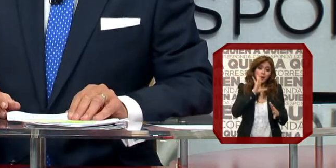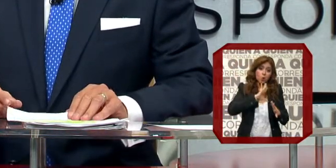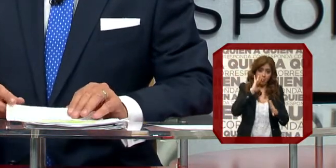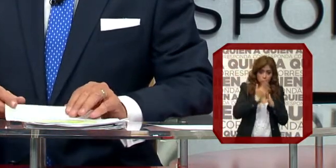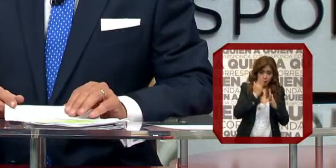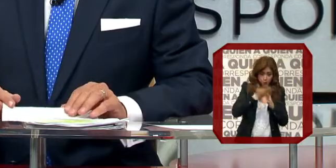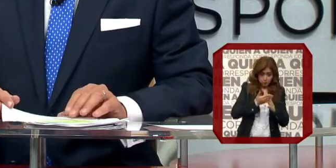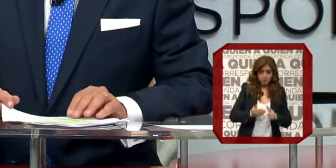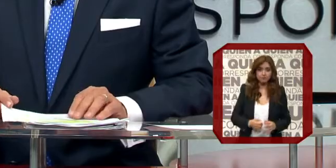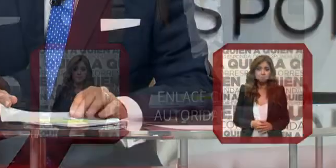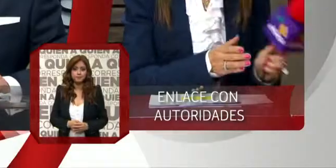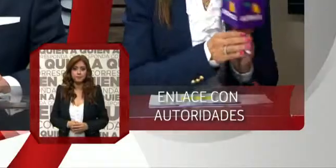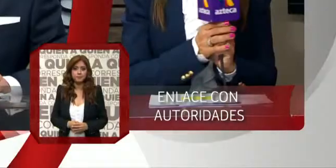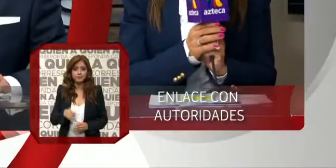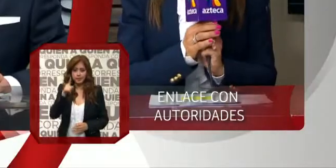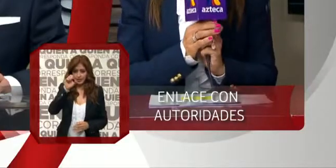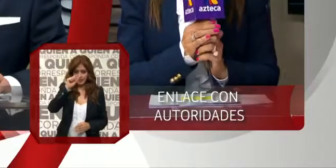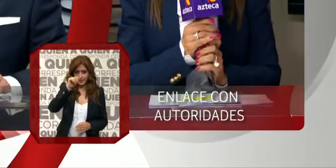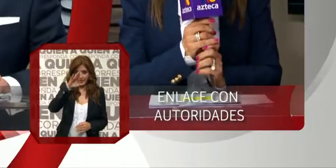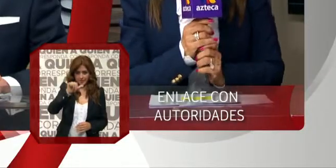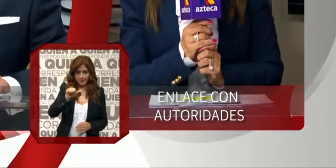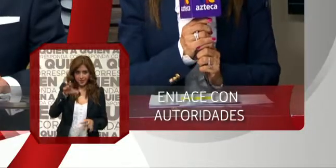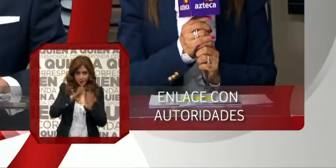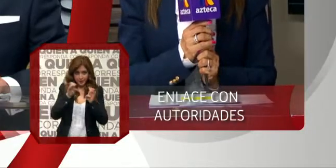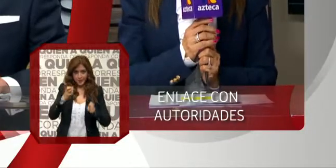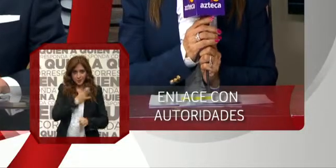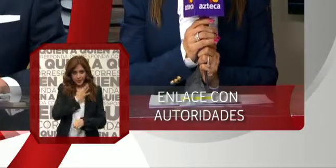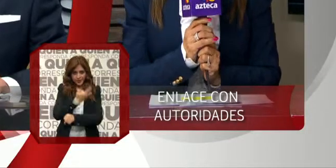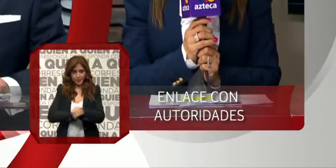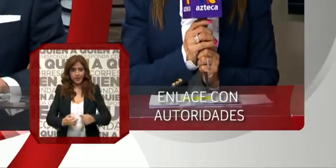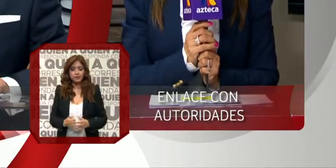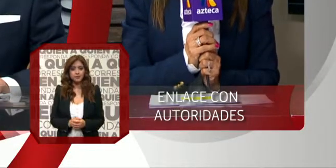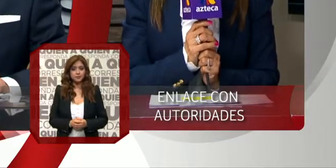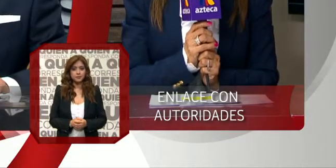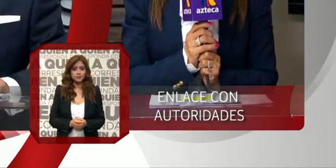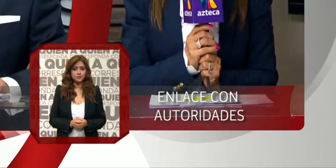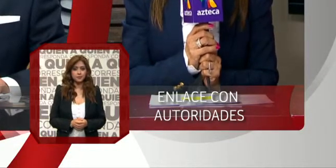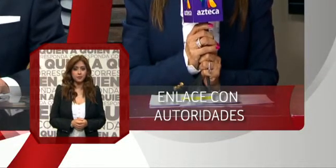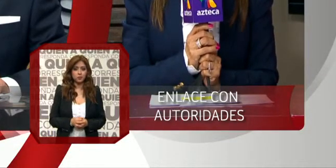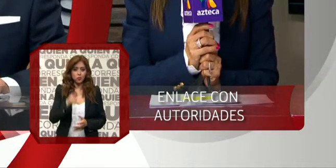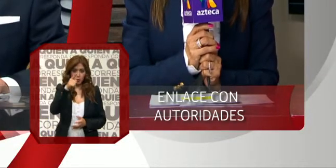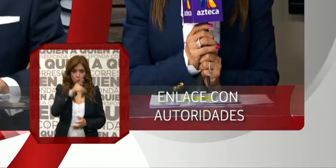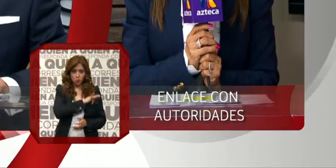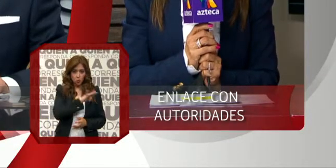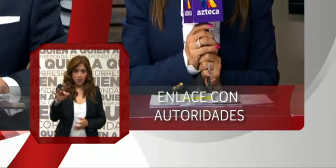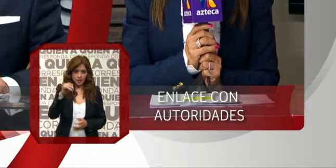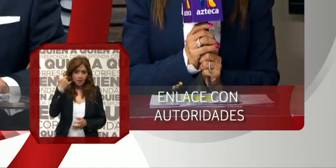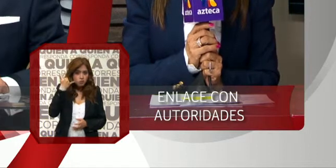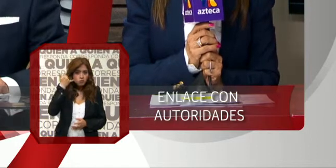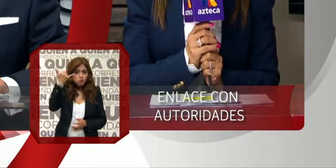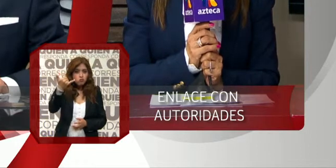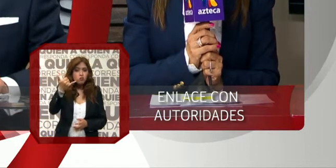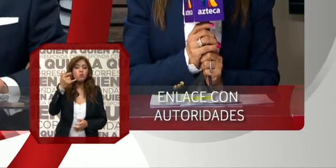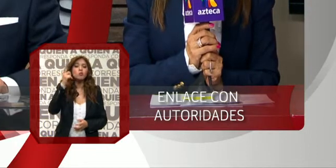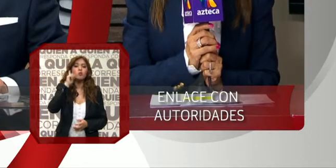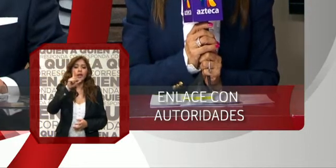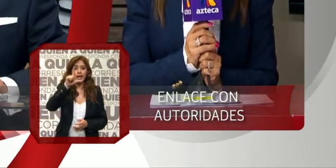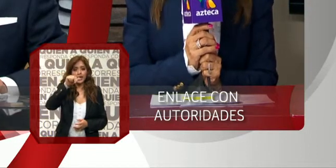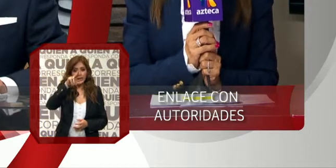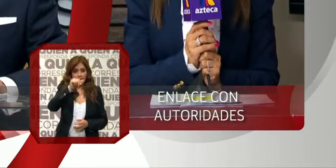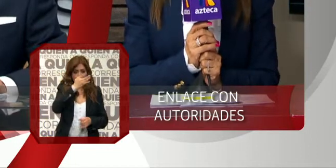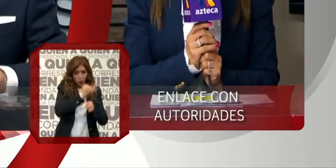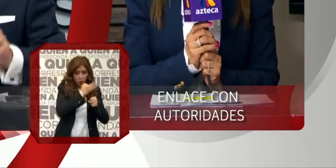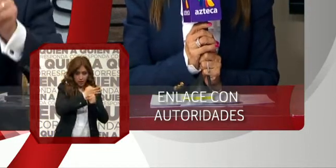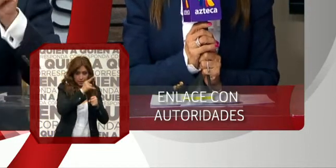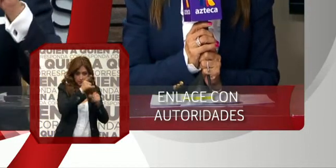divisiones. Oye, Samia. Señor, ¿qué tal? ¿Cómo estás? Buenas tardes. Muy bien. Si eres tan amable, dale una llamadita a Lina Casetas ahora.